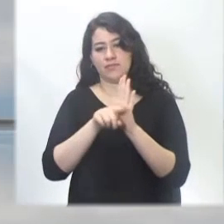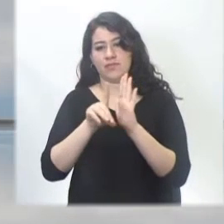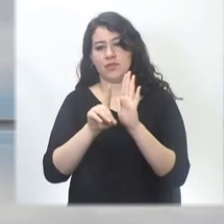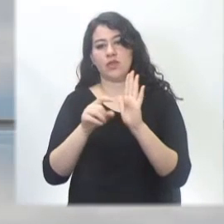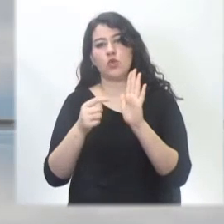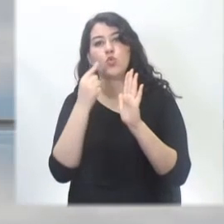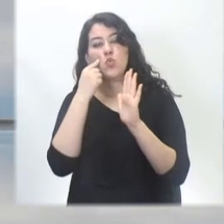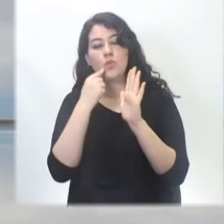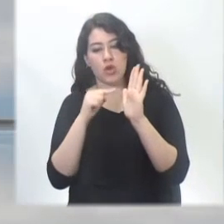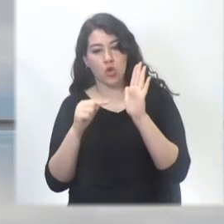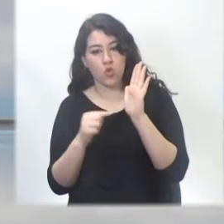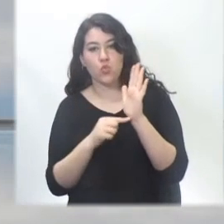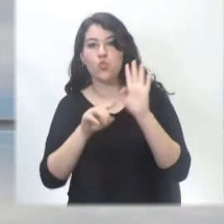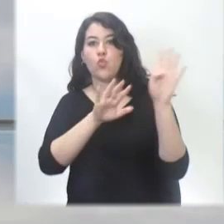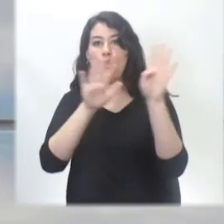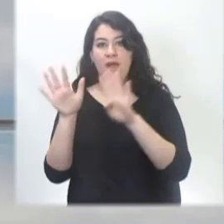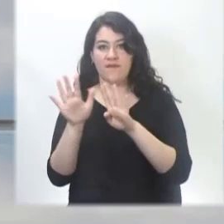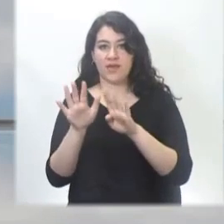9.